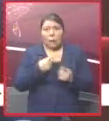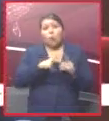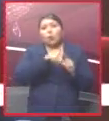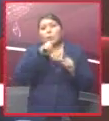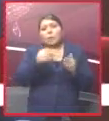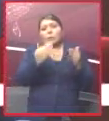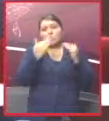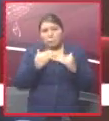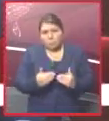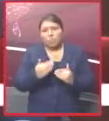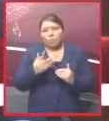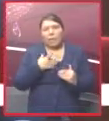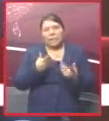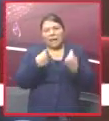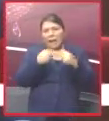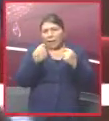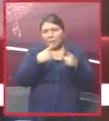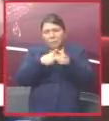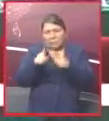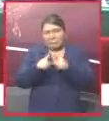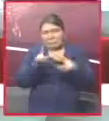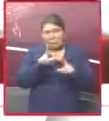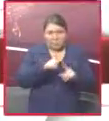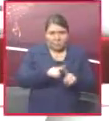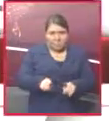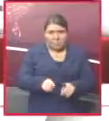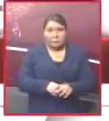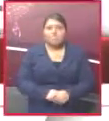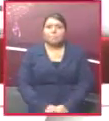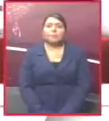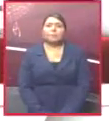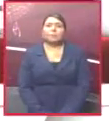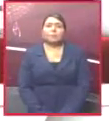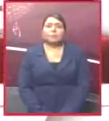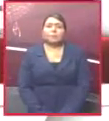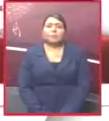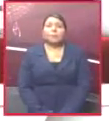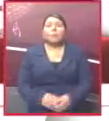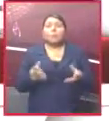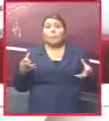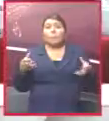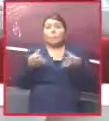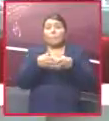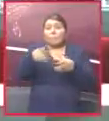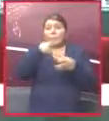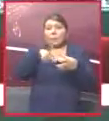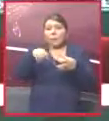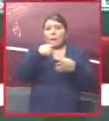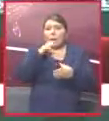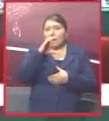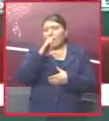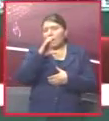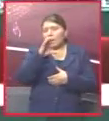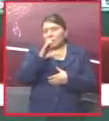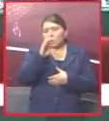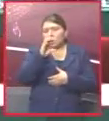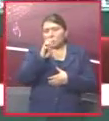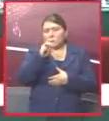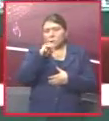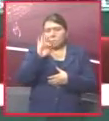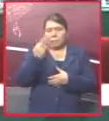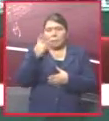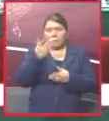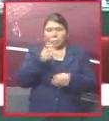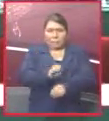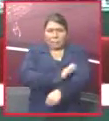tiendas departamentales con 3,300. En torno a la Comisión Federal de Electricidad, el procurador adelantó